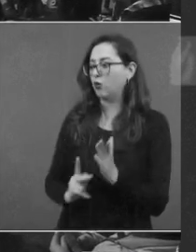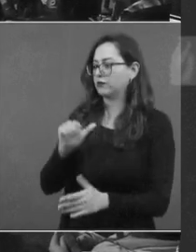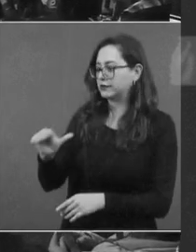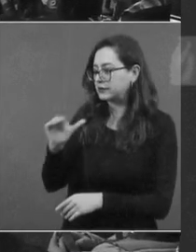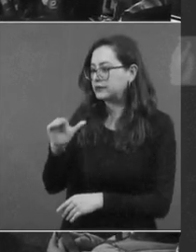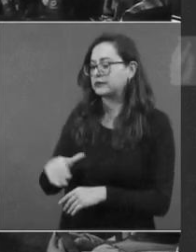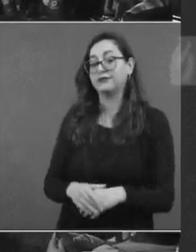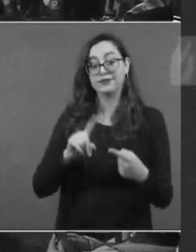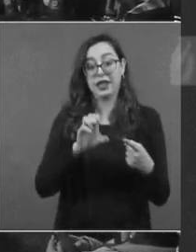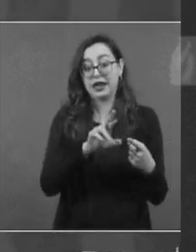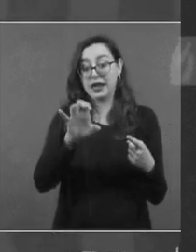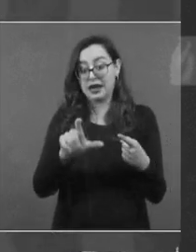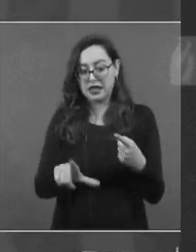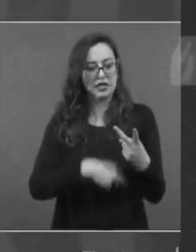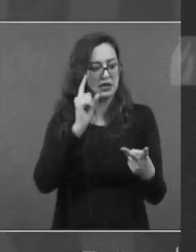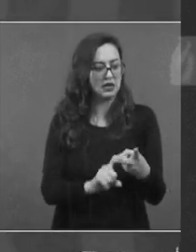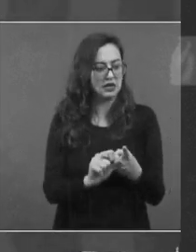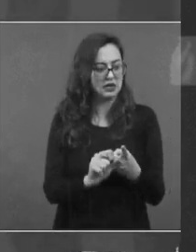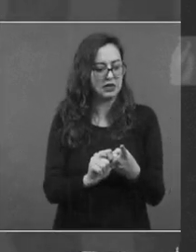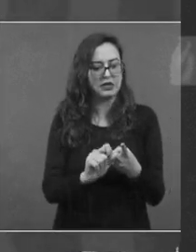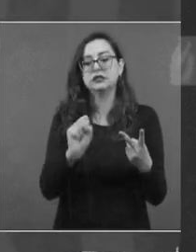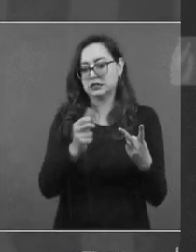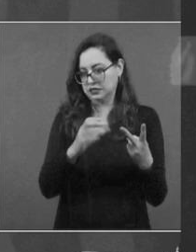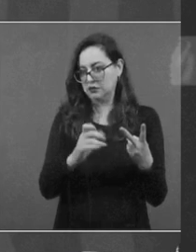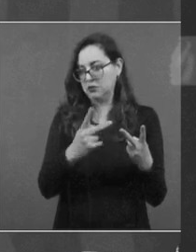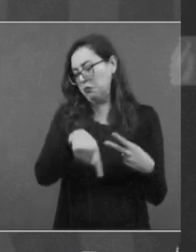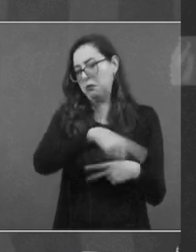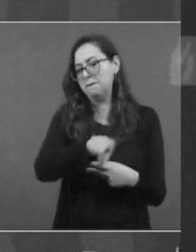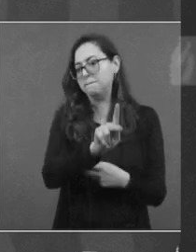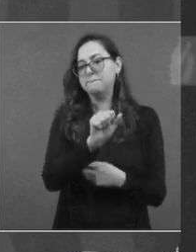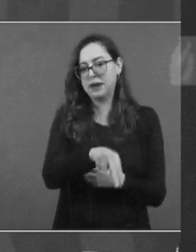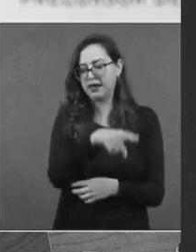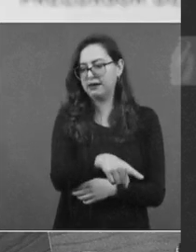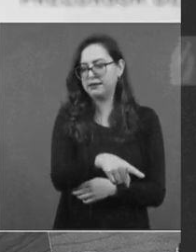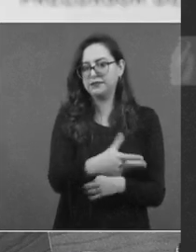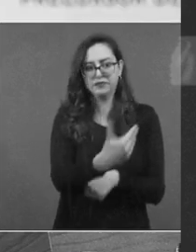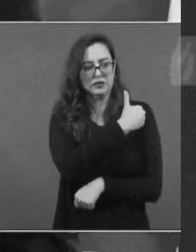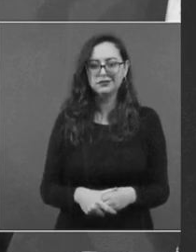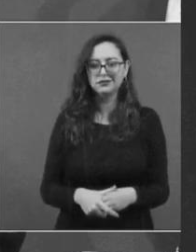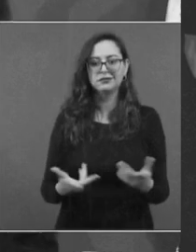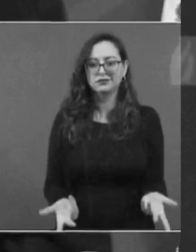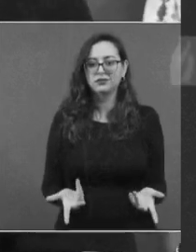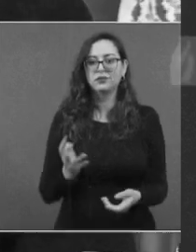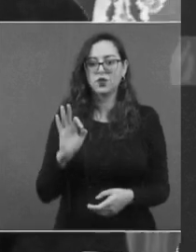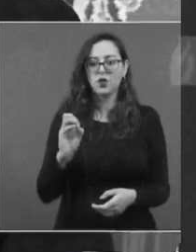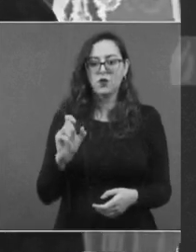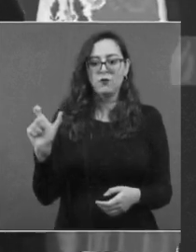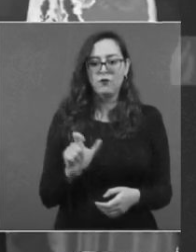pues ya estaba Krill, ya estaba el secretario de Hacienda, Gil Díaz, y todavía Fox estaba